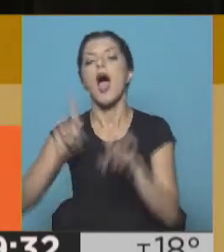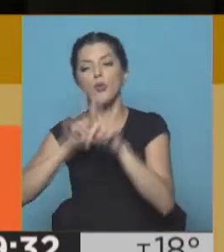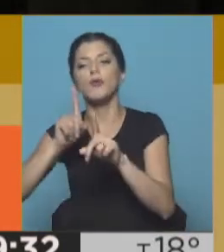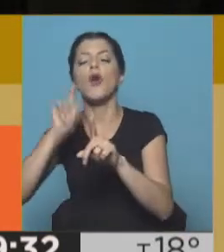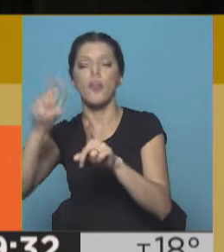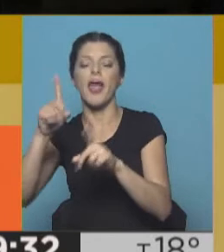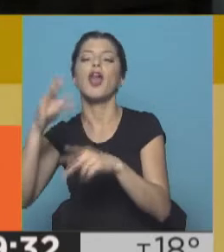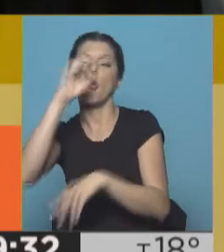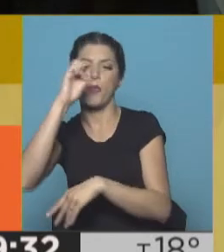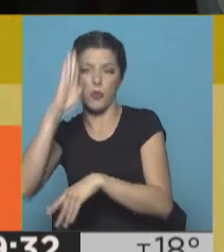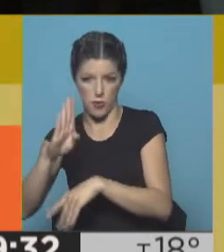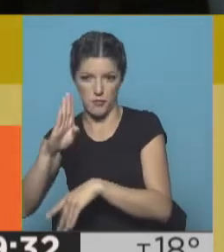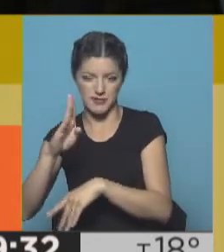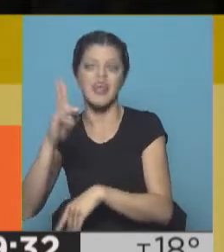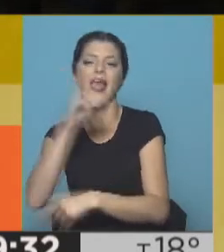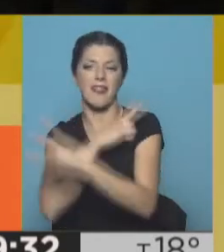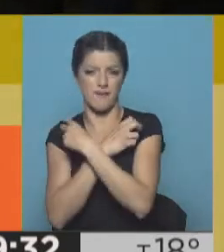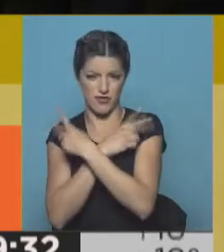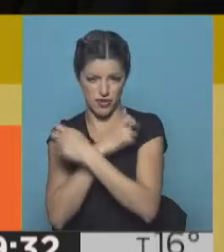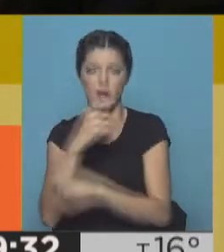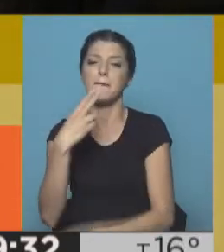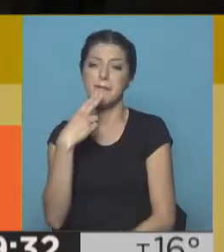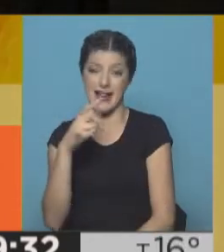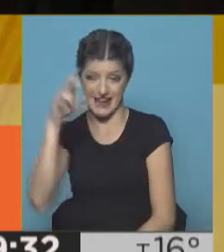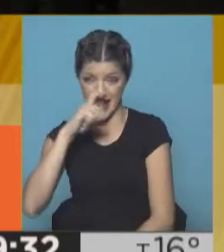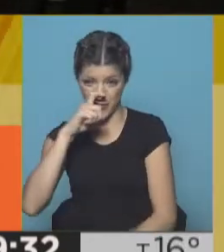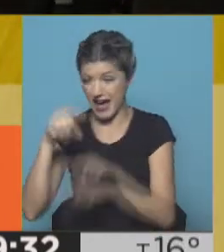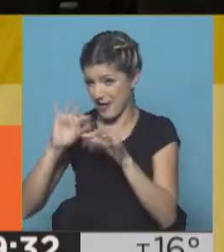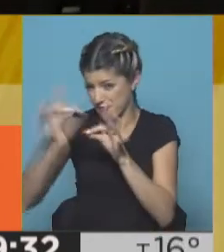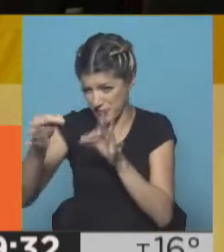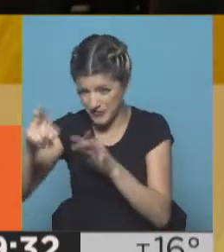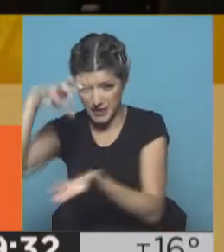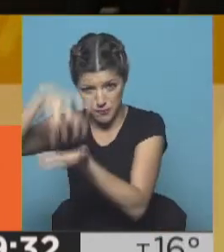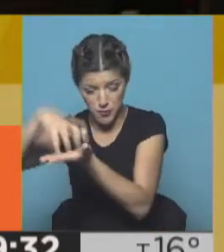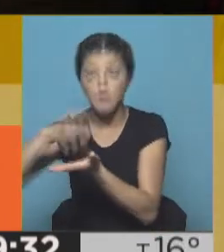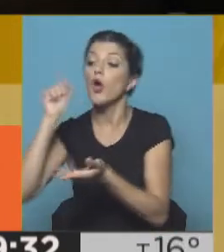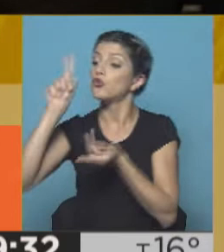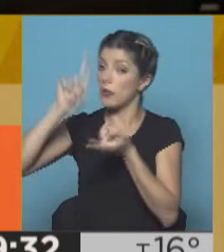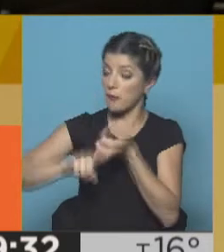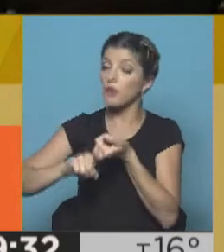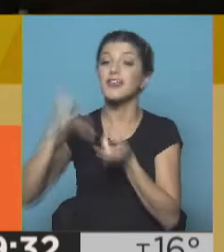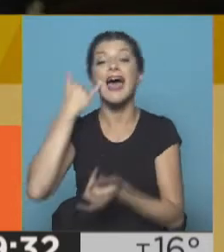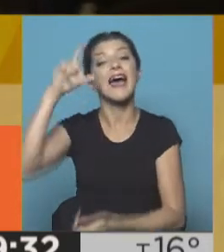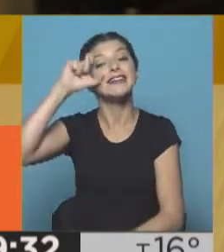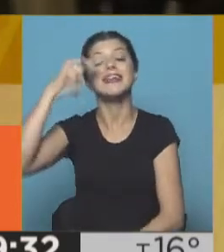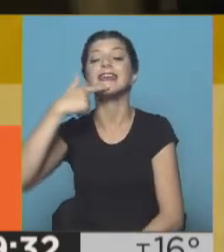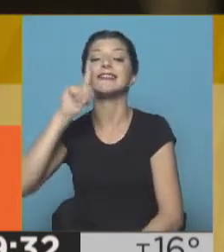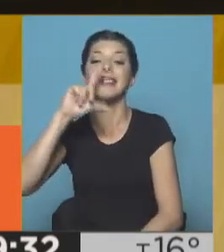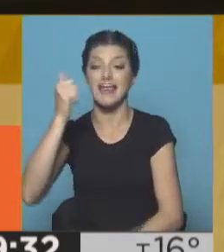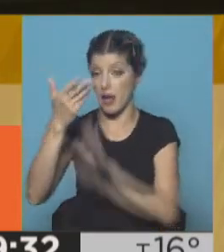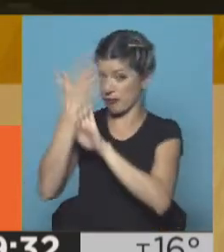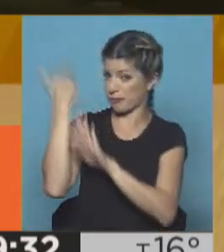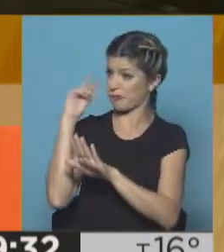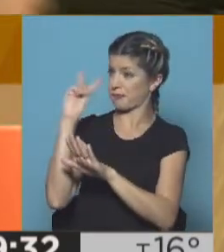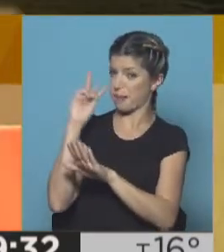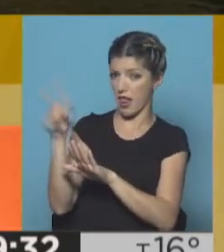Defensores de Belgrano. Estamos a metros nada más de esa institución futbolística. Su esposa Jessica se encuentra aquí a unos metros, a mis espaldas. Está